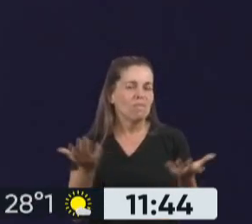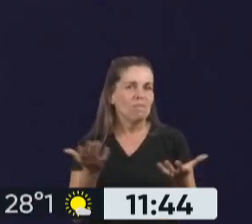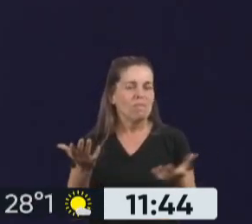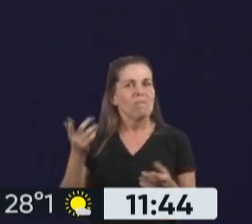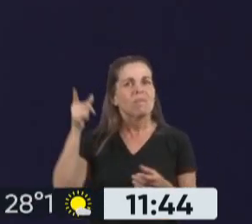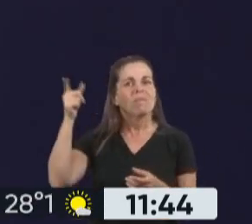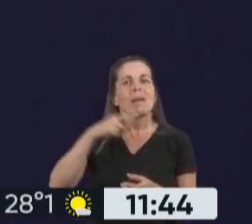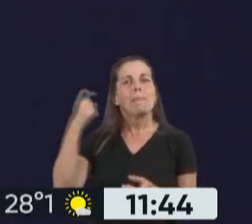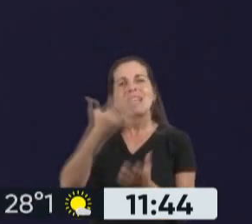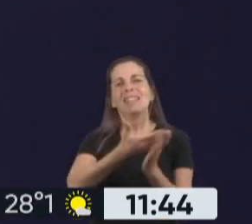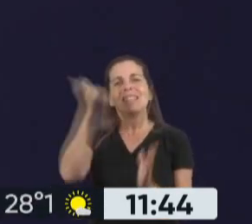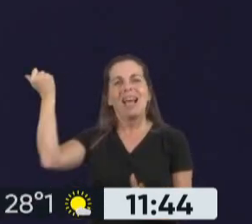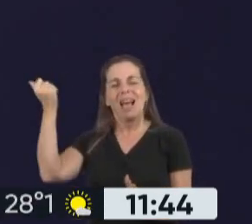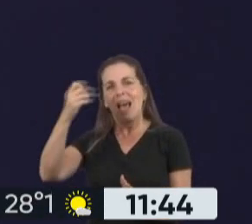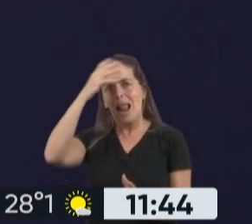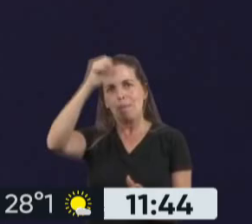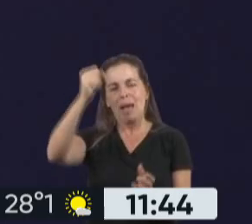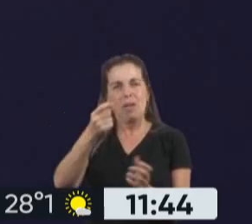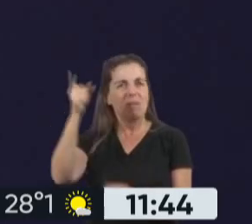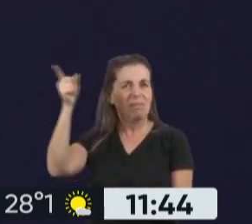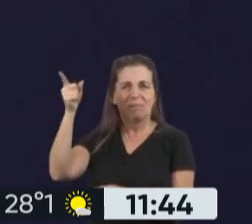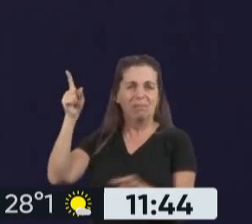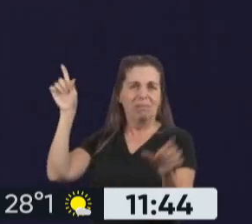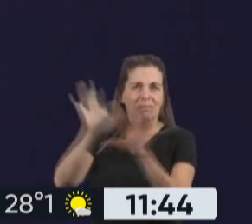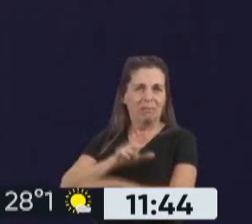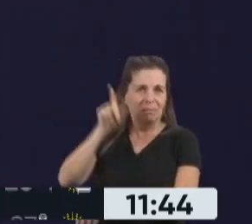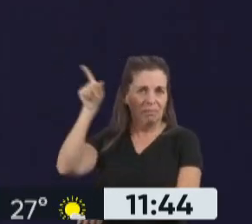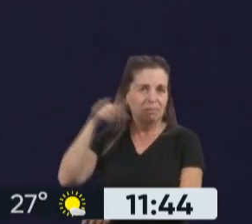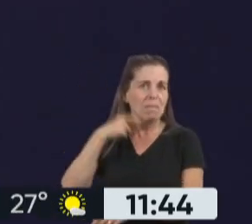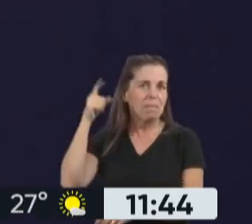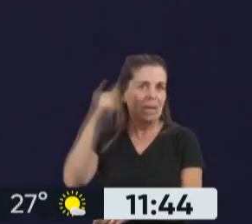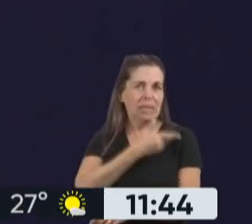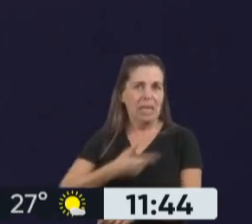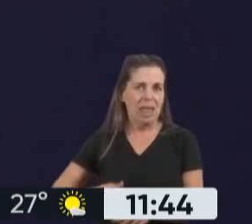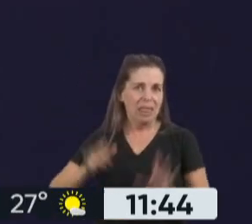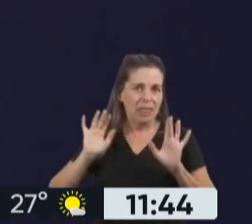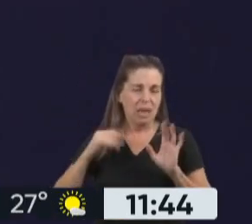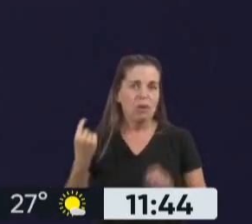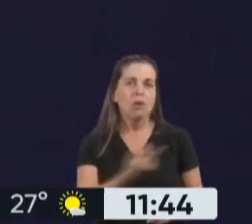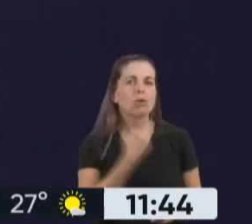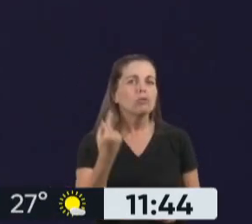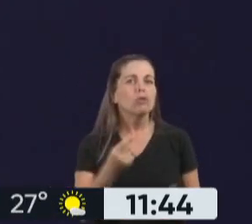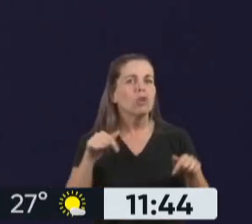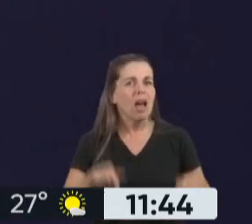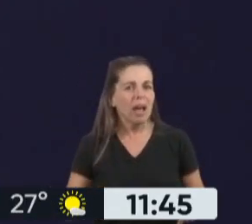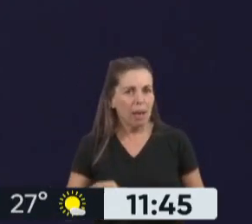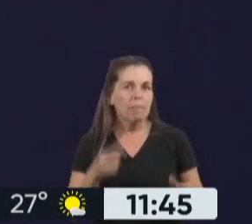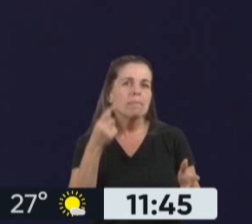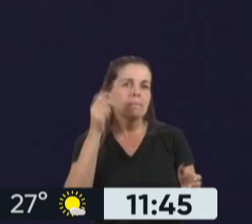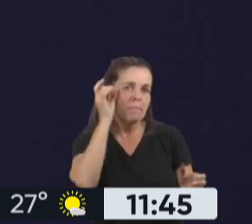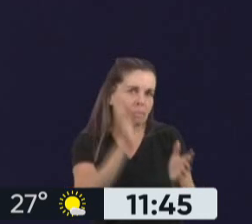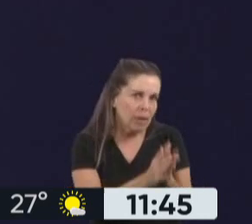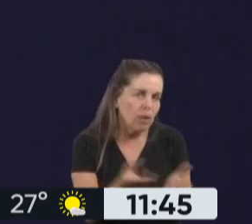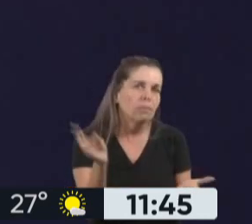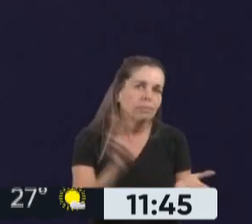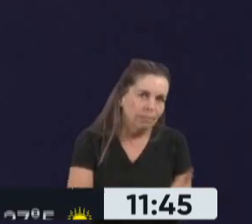embajador en su momento, porque lo cierto es que nosotros siempre, repito un poco